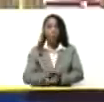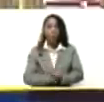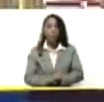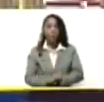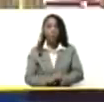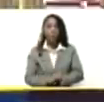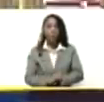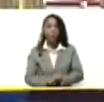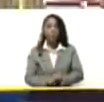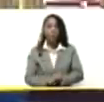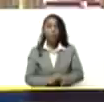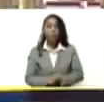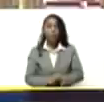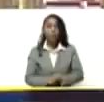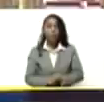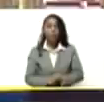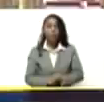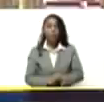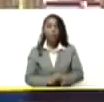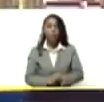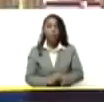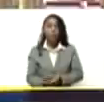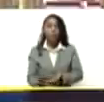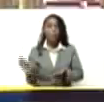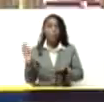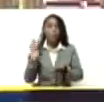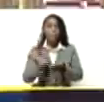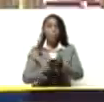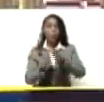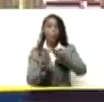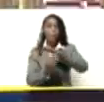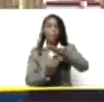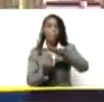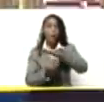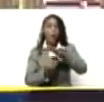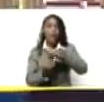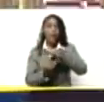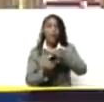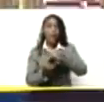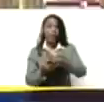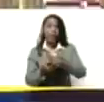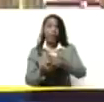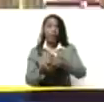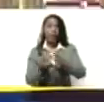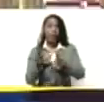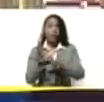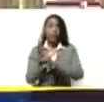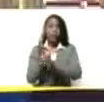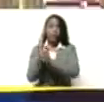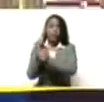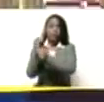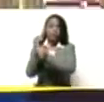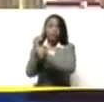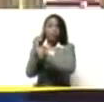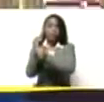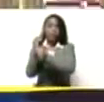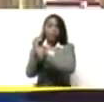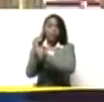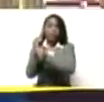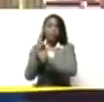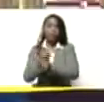hay quienes en la oposición venezolana han esgrimido la teoría la tesis desde los partidos